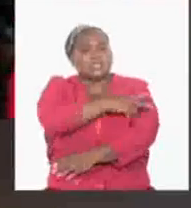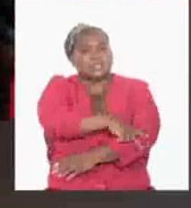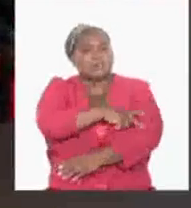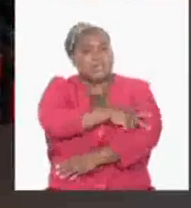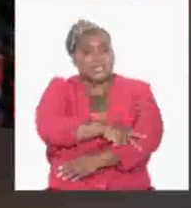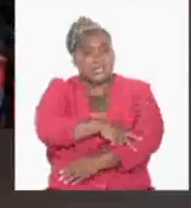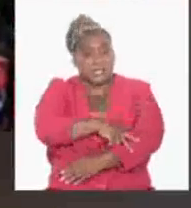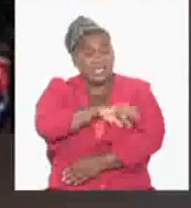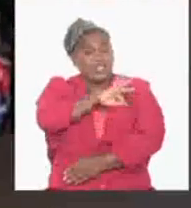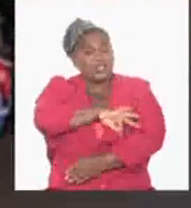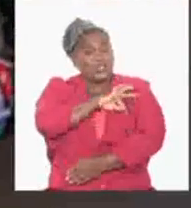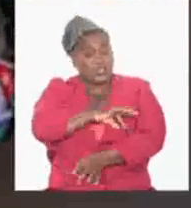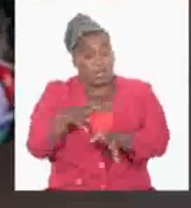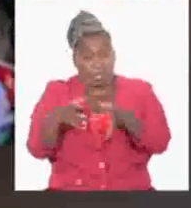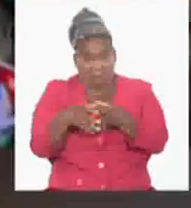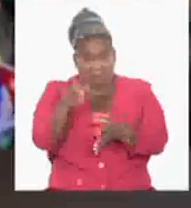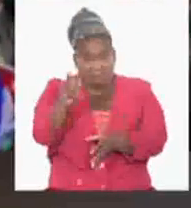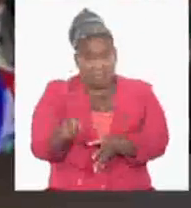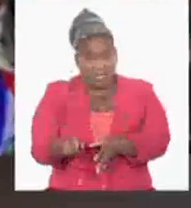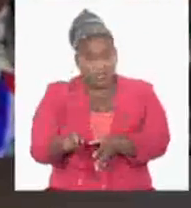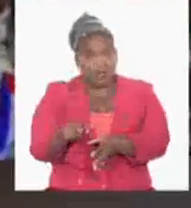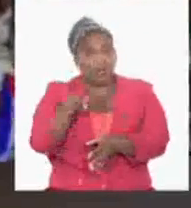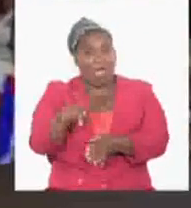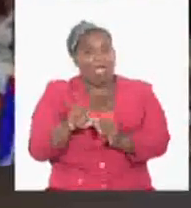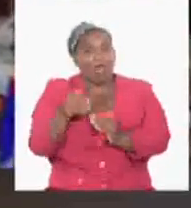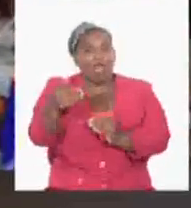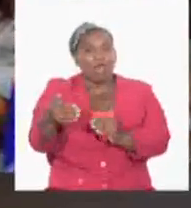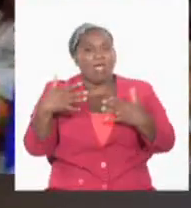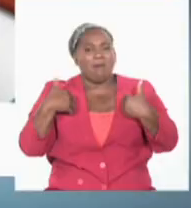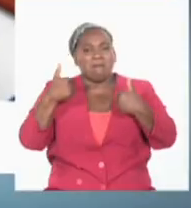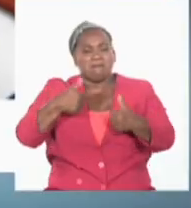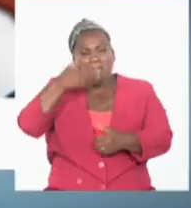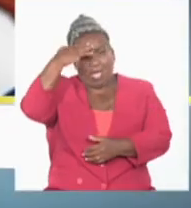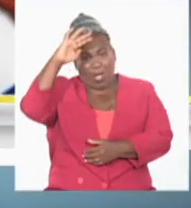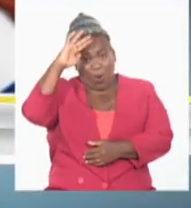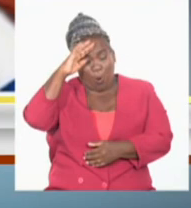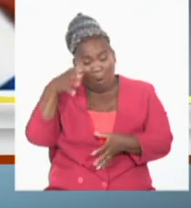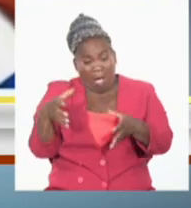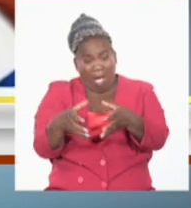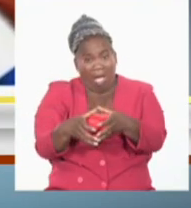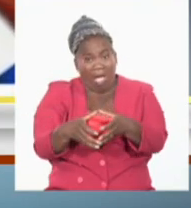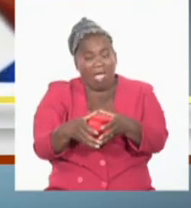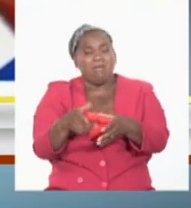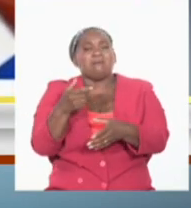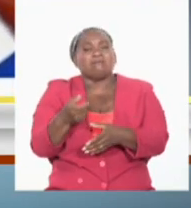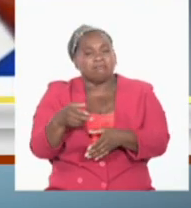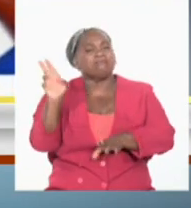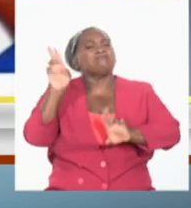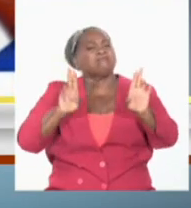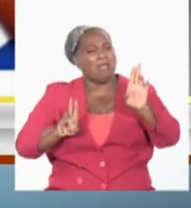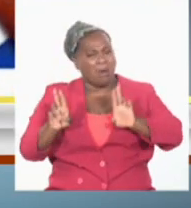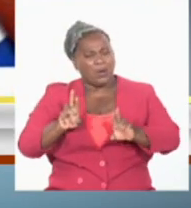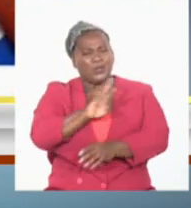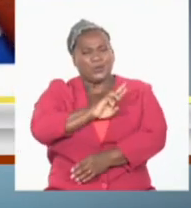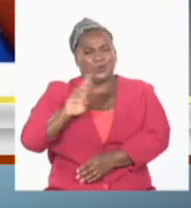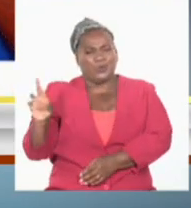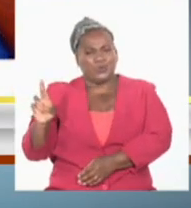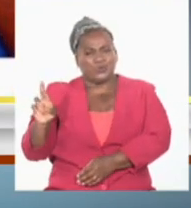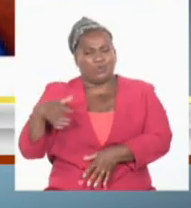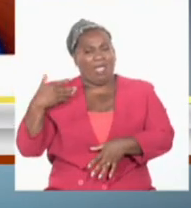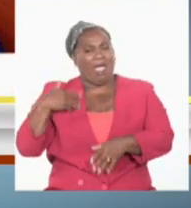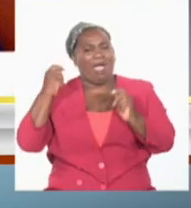Chile, un grupo de personas se concentró en las afueras de la Embajada de Cuba para reiterar su respaldo a la revolución frente a los